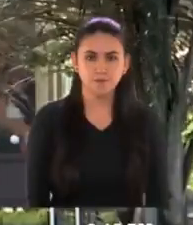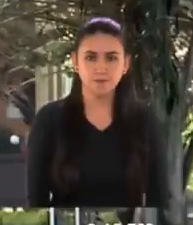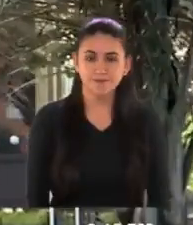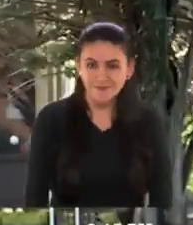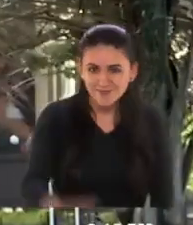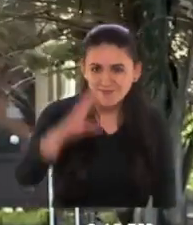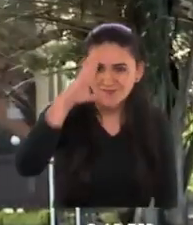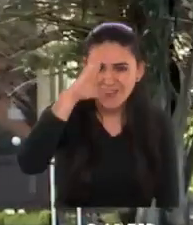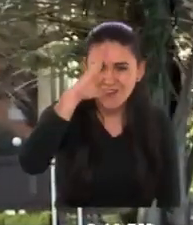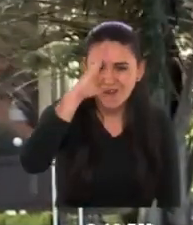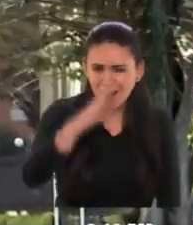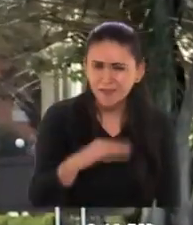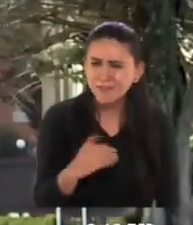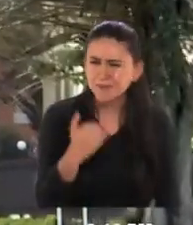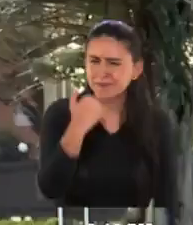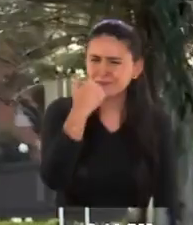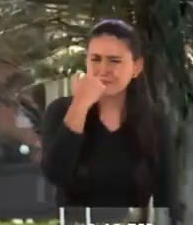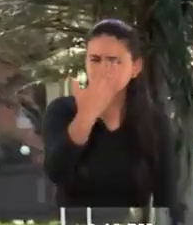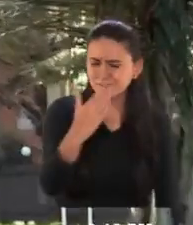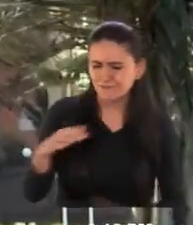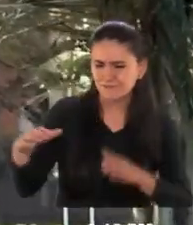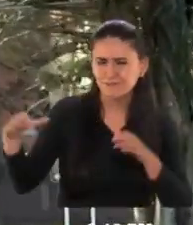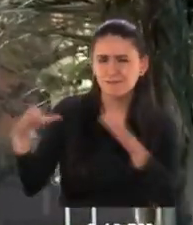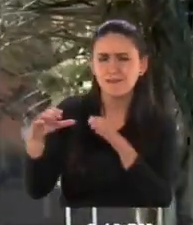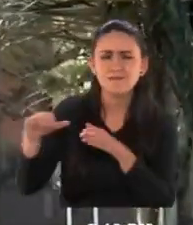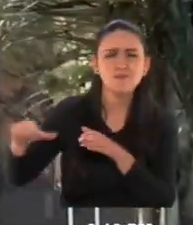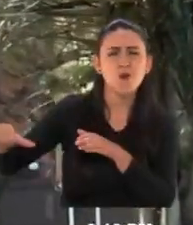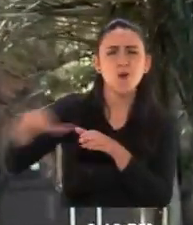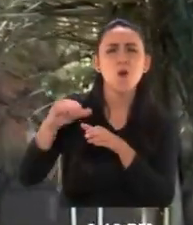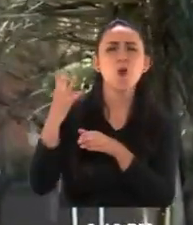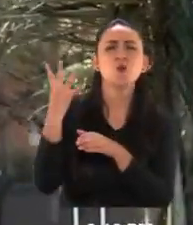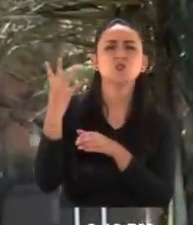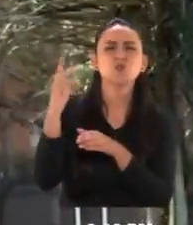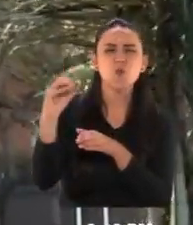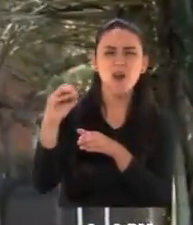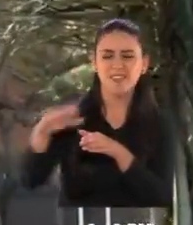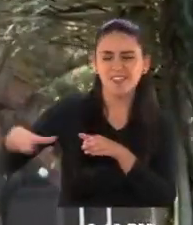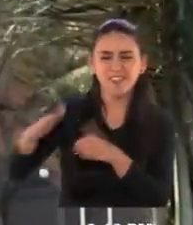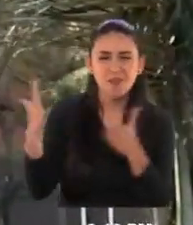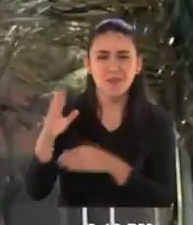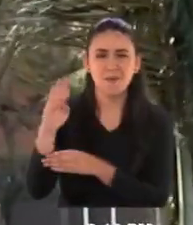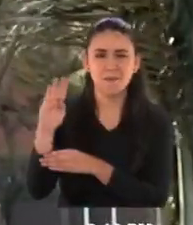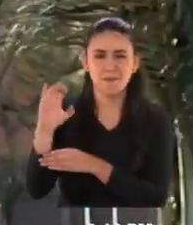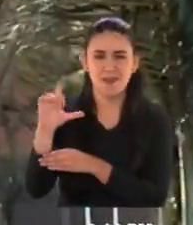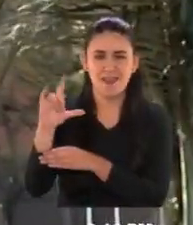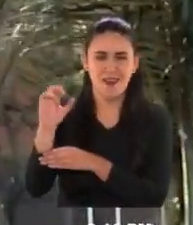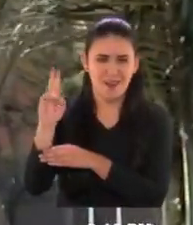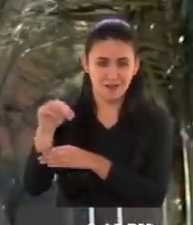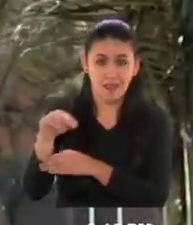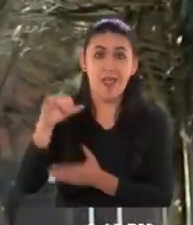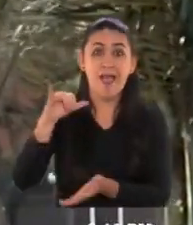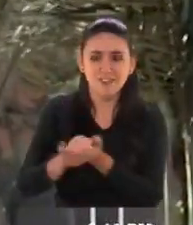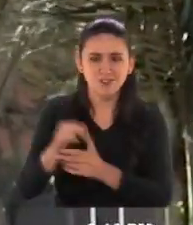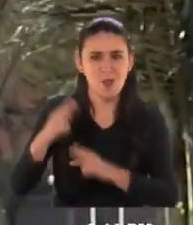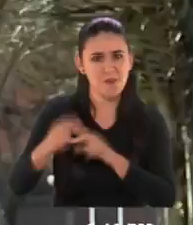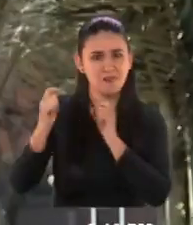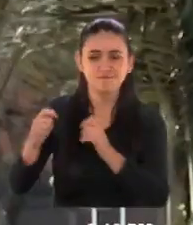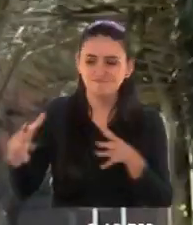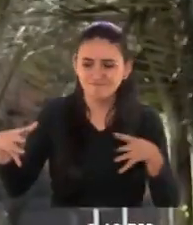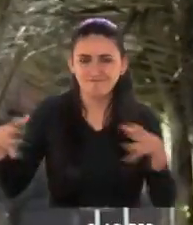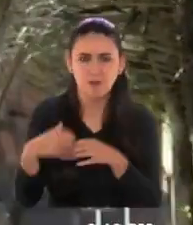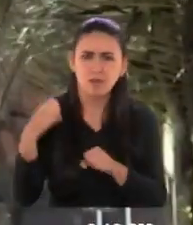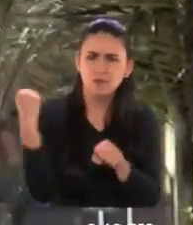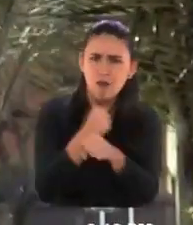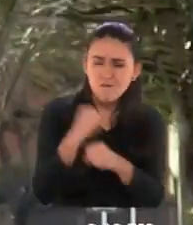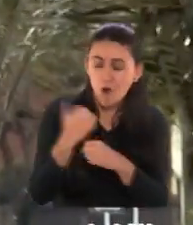o la escuché en este nombre las 40 mujeres de playa de belén así se llama el grupo de trabajadoras que nos